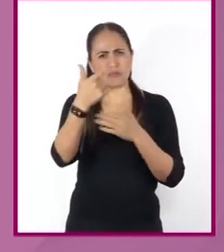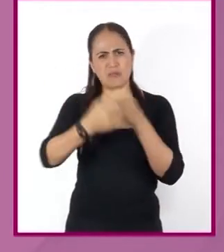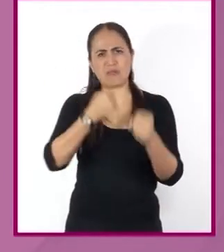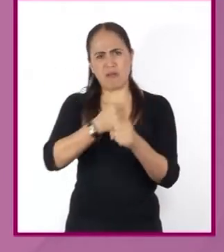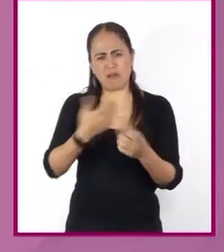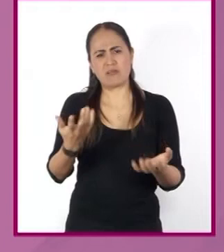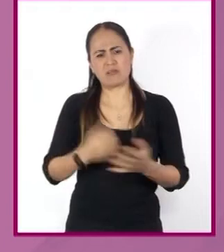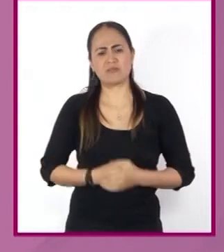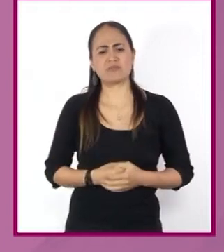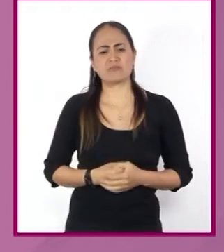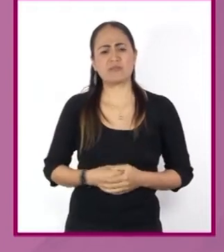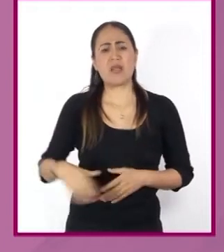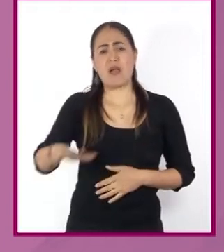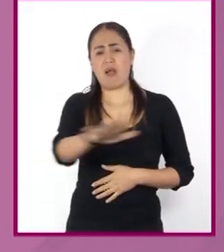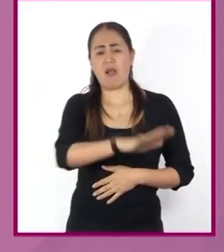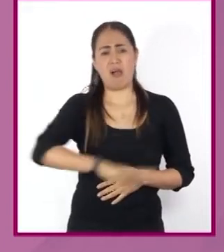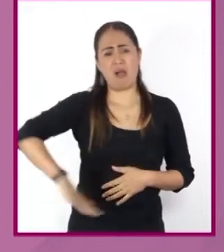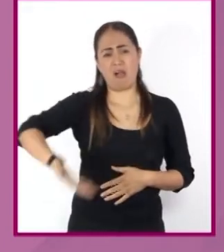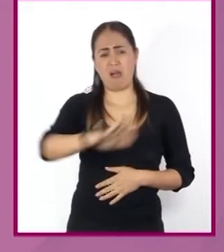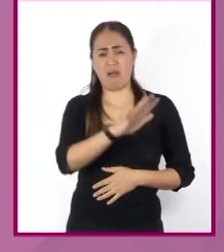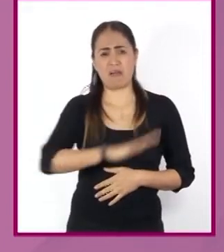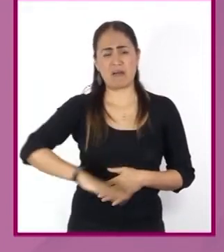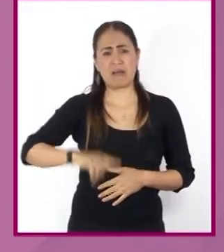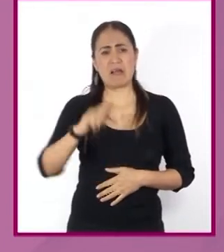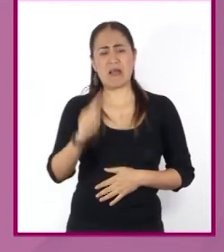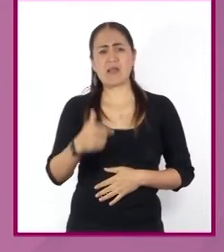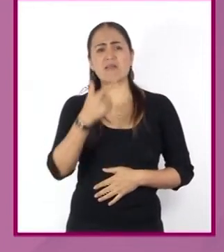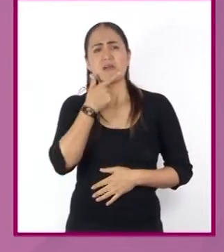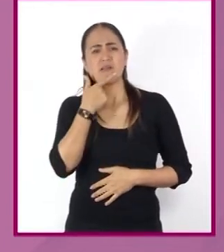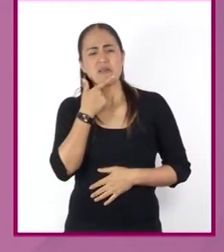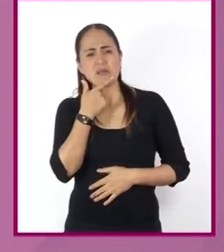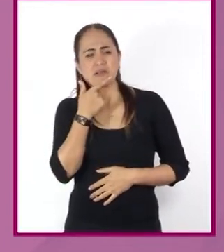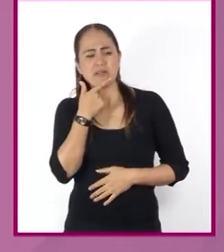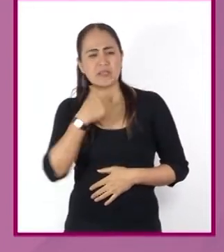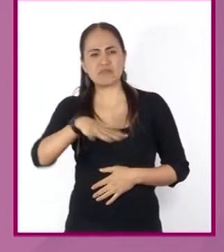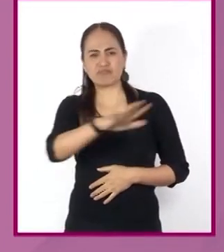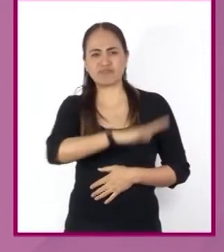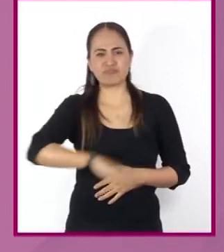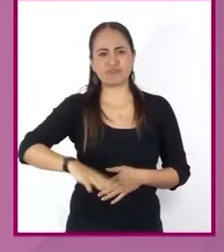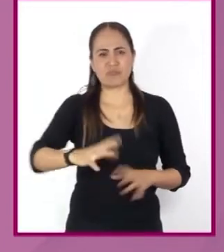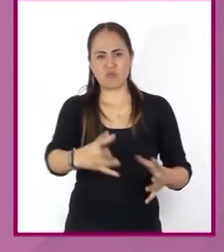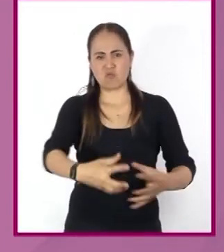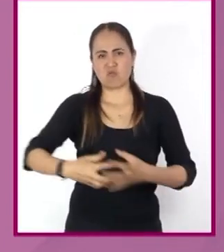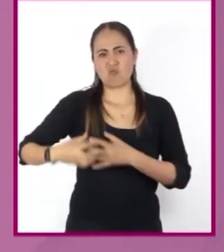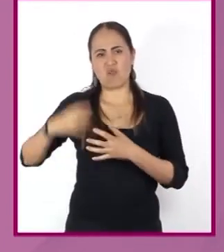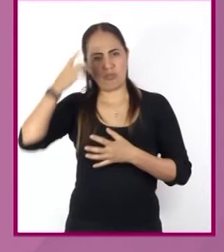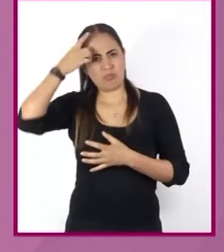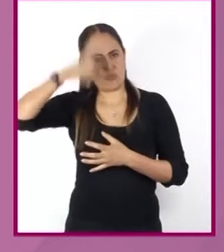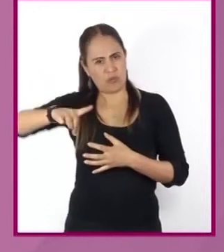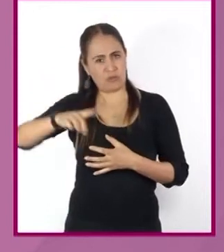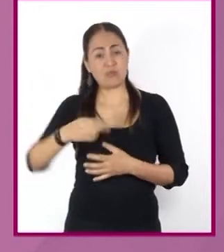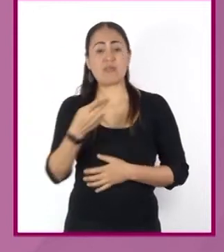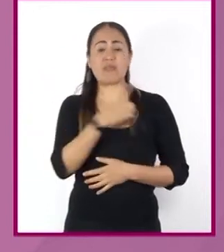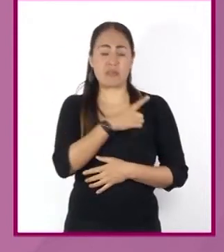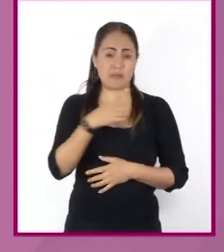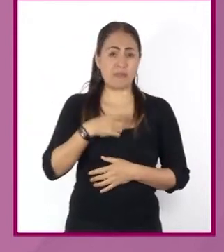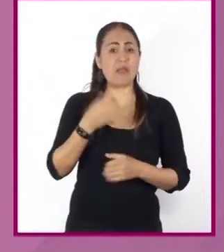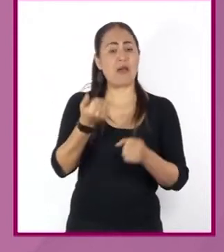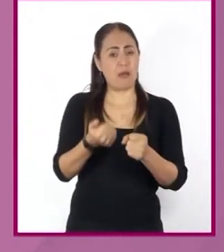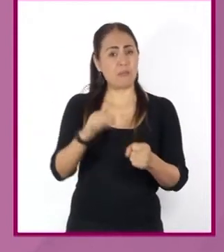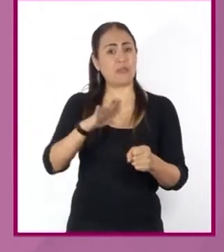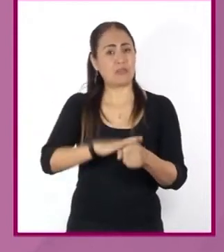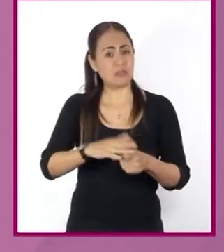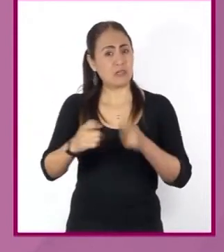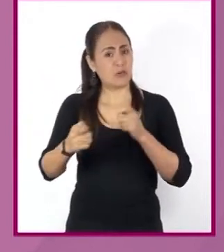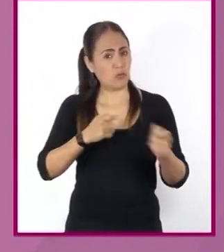obtención de un vasto territorio por parte de los ingleses, ahora tendrían que administrar esa nueva región en la que